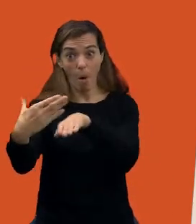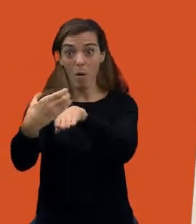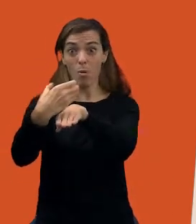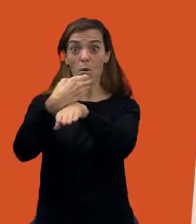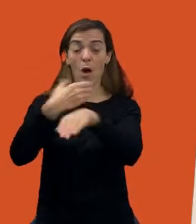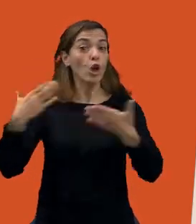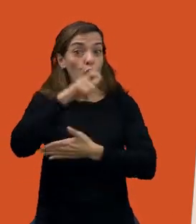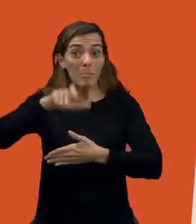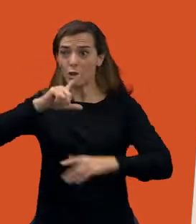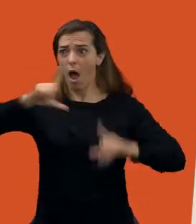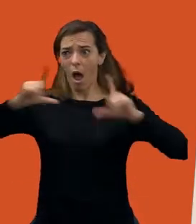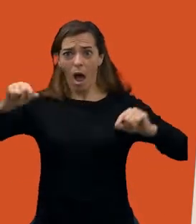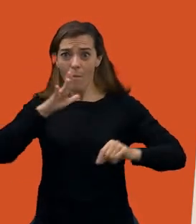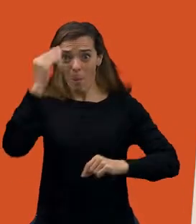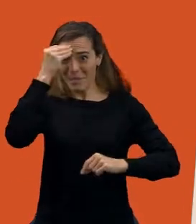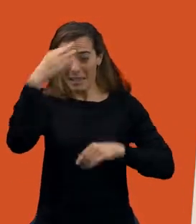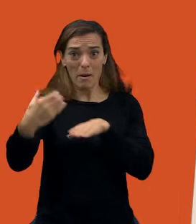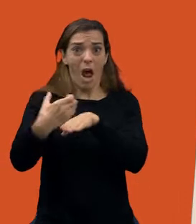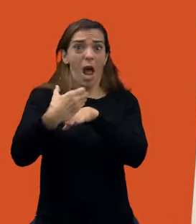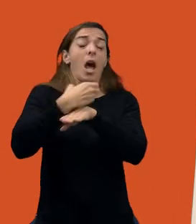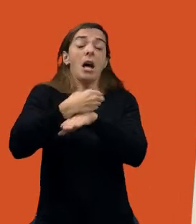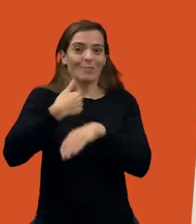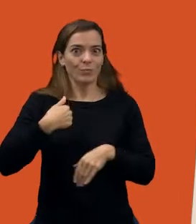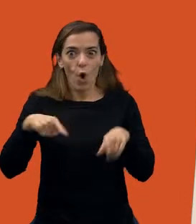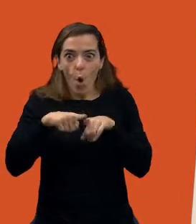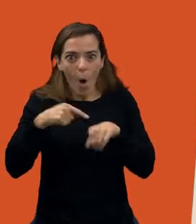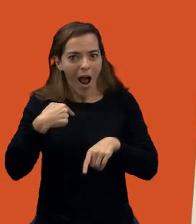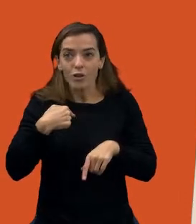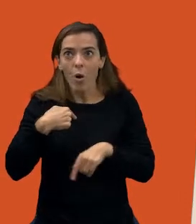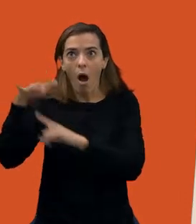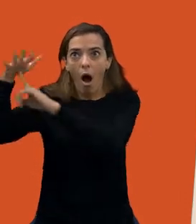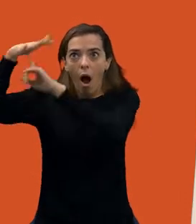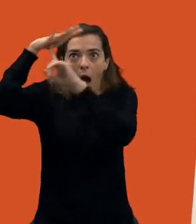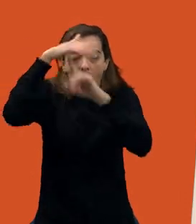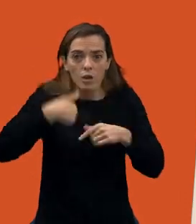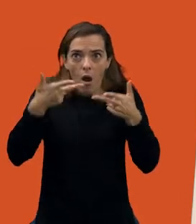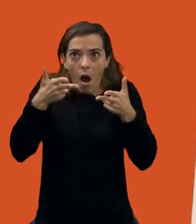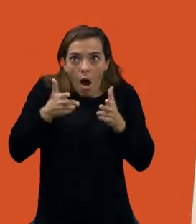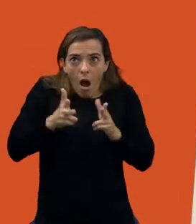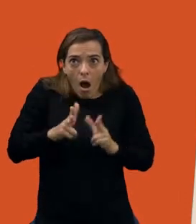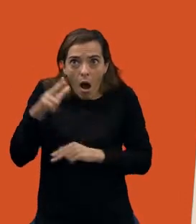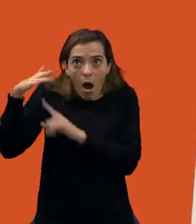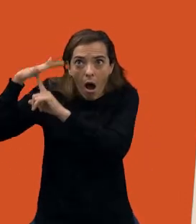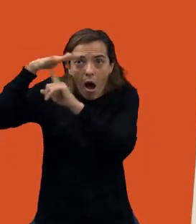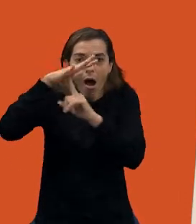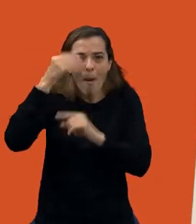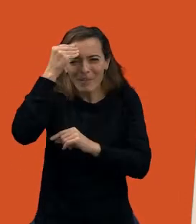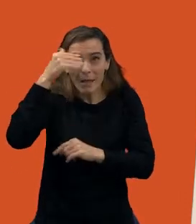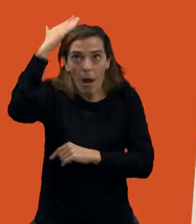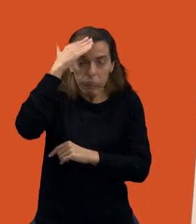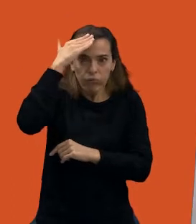encima. Él se ríe porque decía, mira, estabas tú ahí pequeño, venían los helicópteros y tú casi que te caías del asiento pensando que se te iban a caer